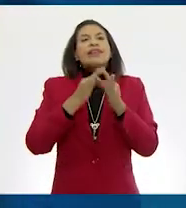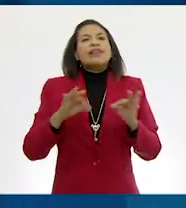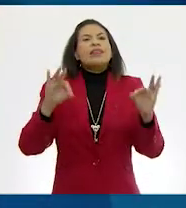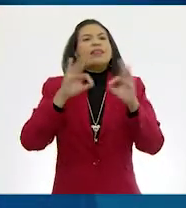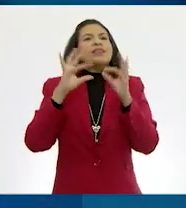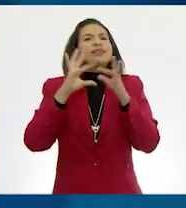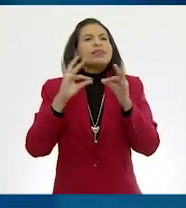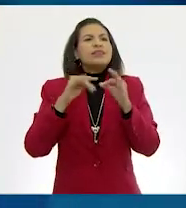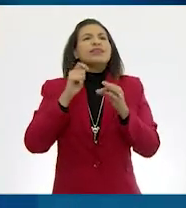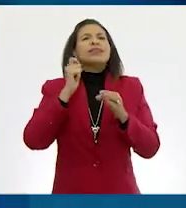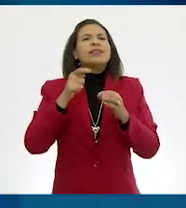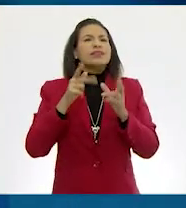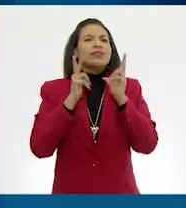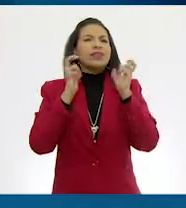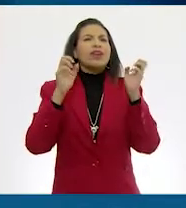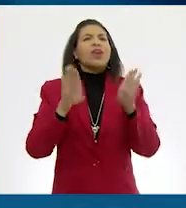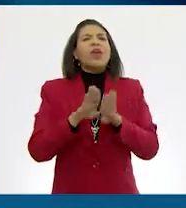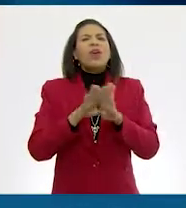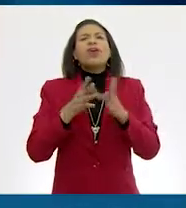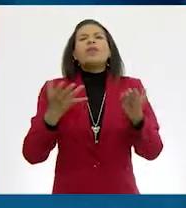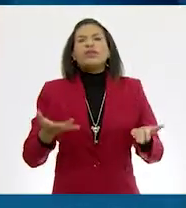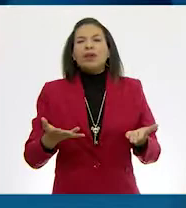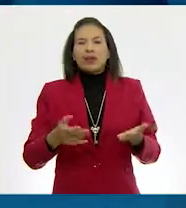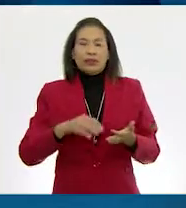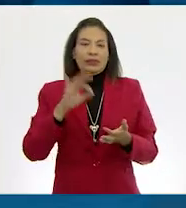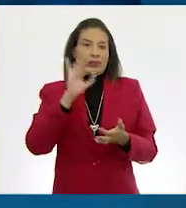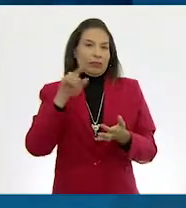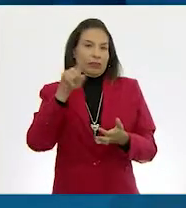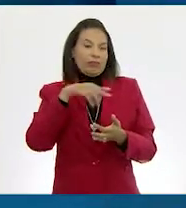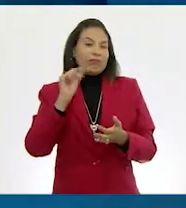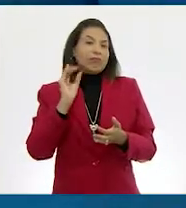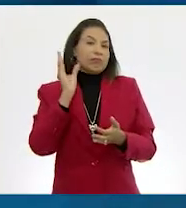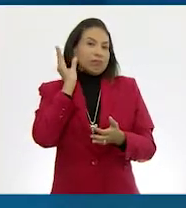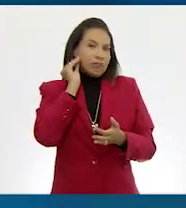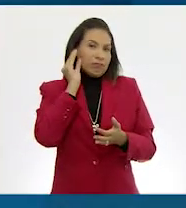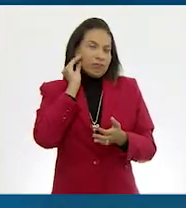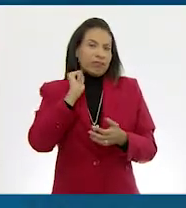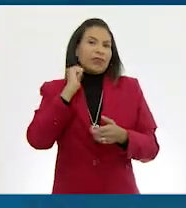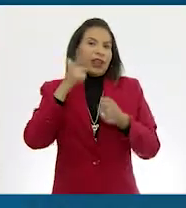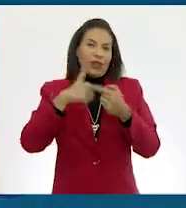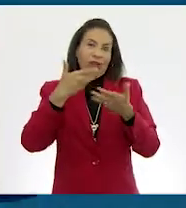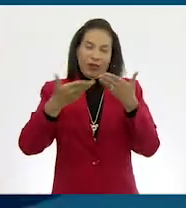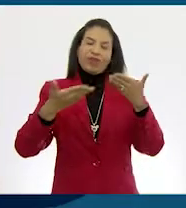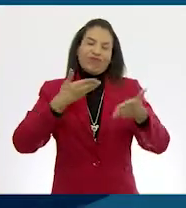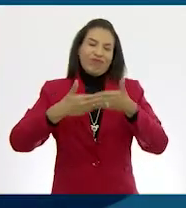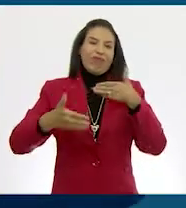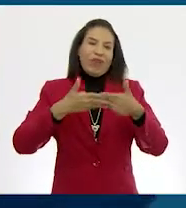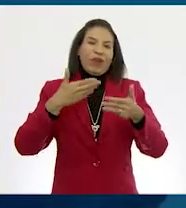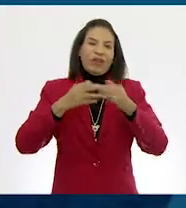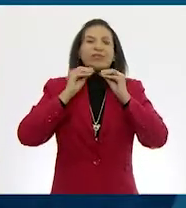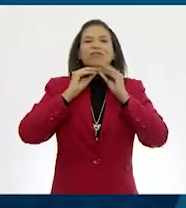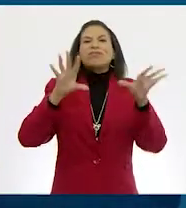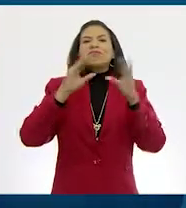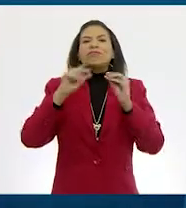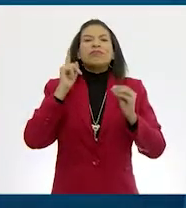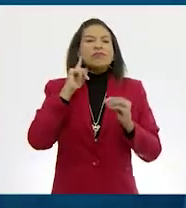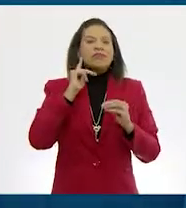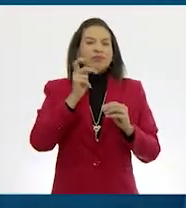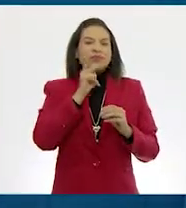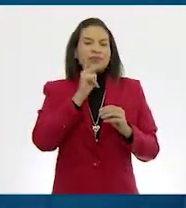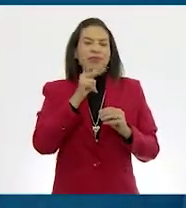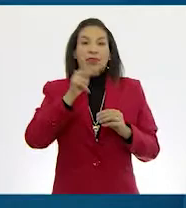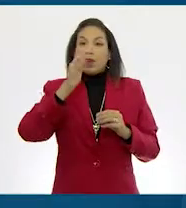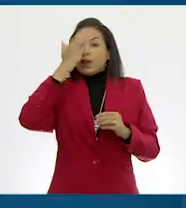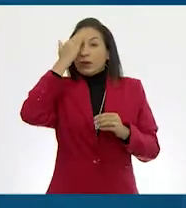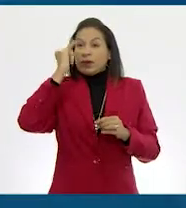habláramos de que es un ajolote como es un ajolote porque a lo mejor lo hemos escuchado mucho últimamente se ha puesto bastante de moda pero la verdad es que no lo